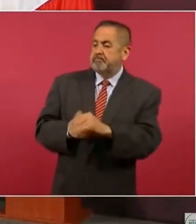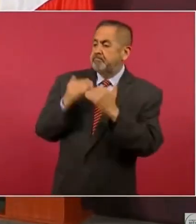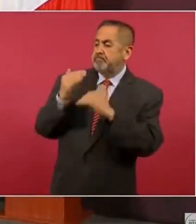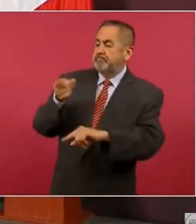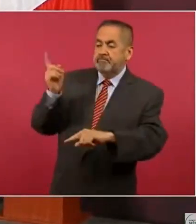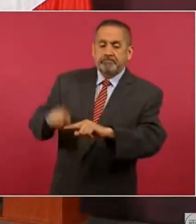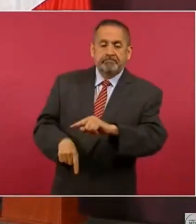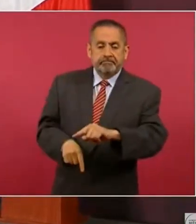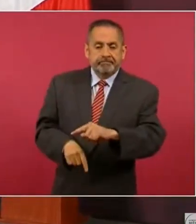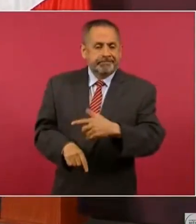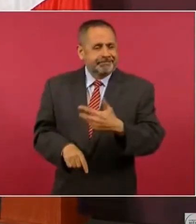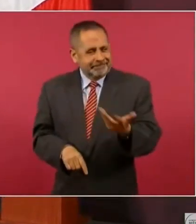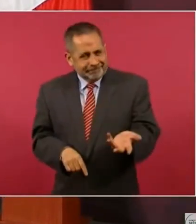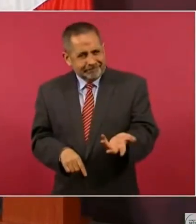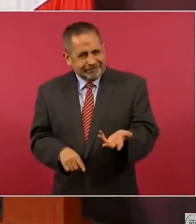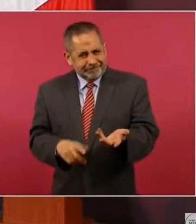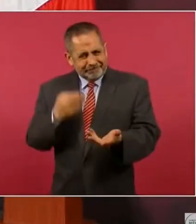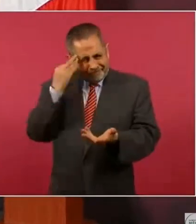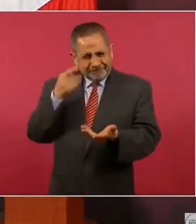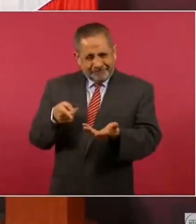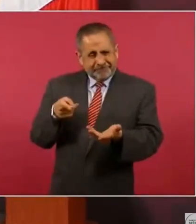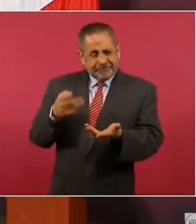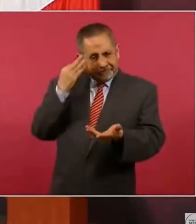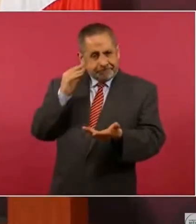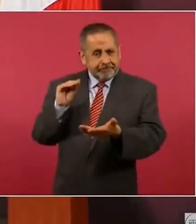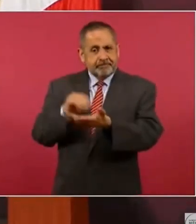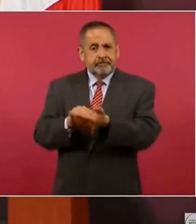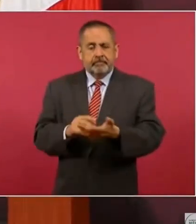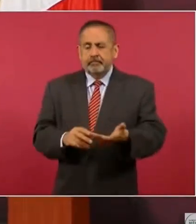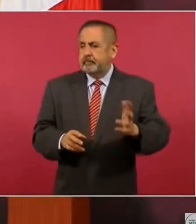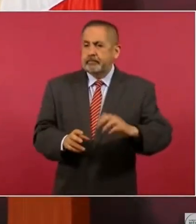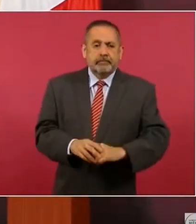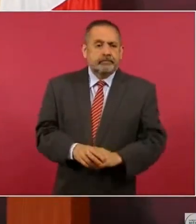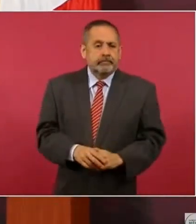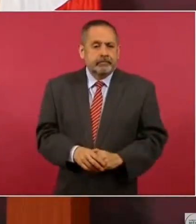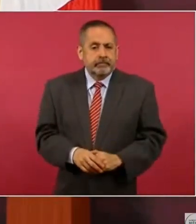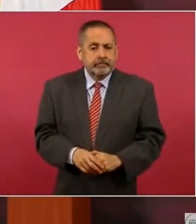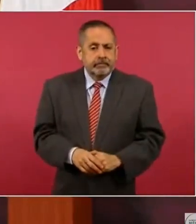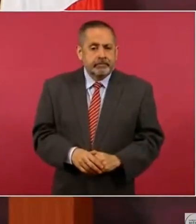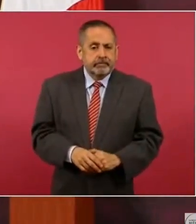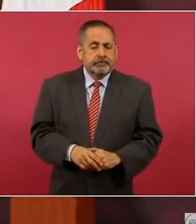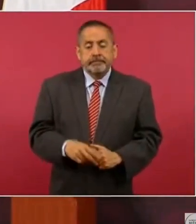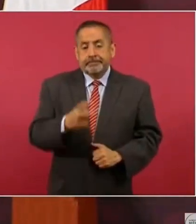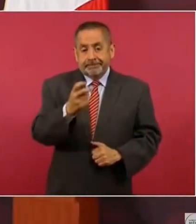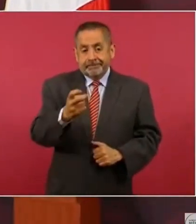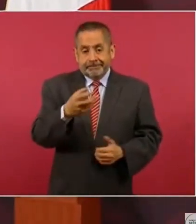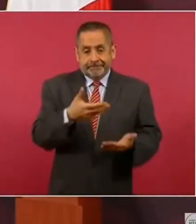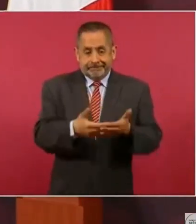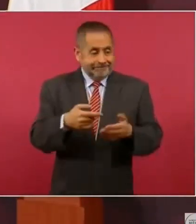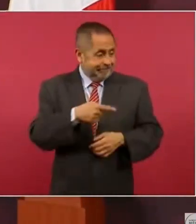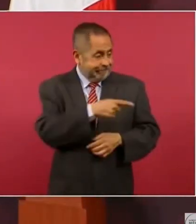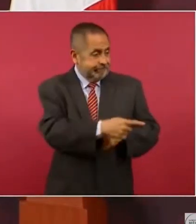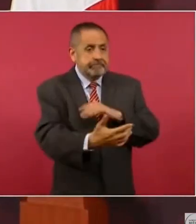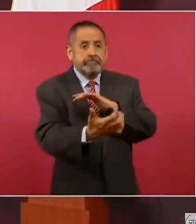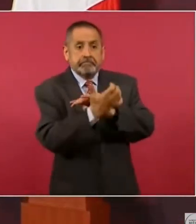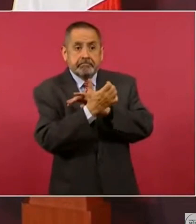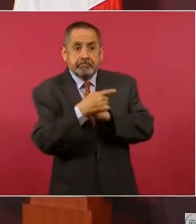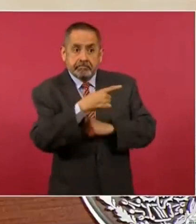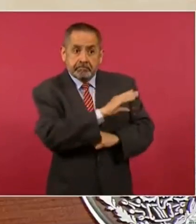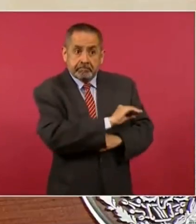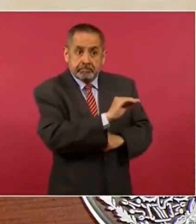y le quitaron ese tiempo. Por eso, ahora se dan estos casos,